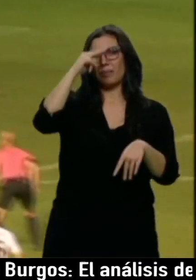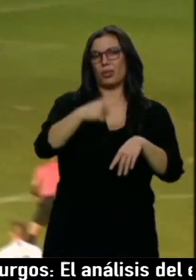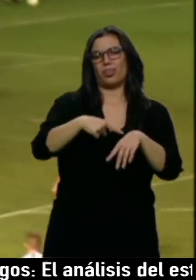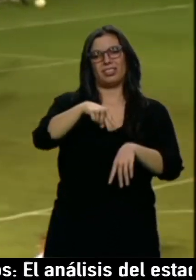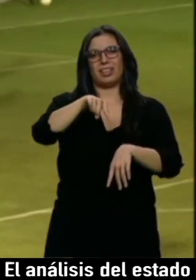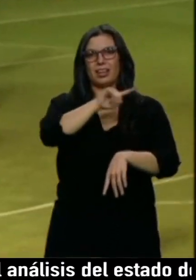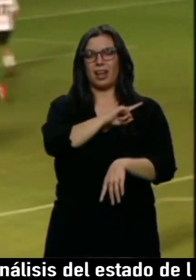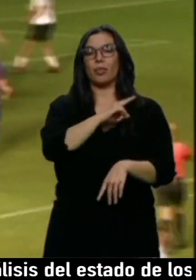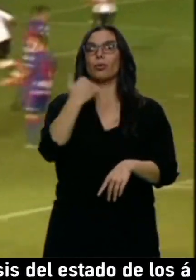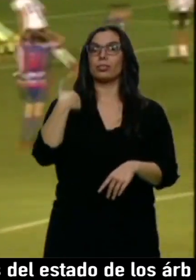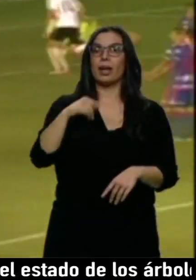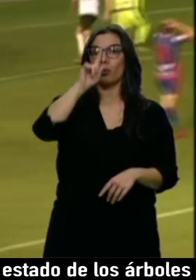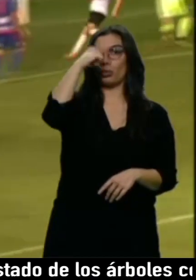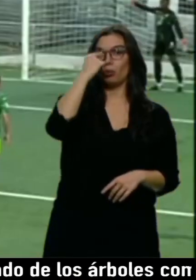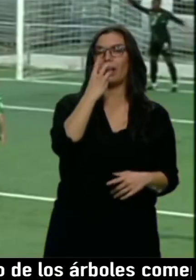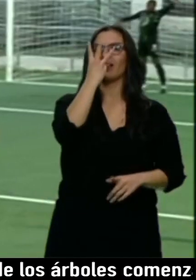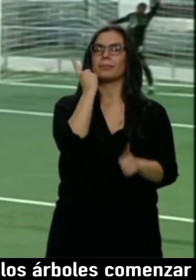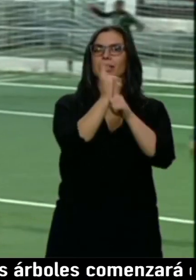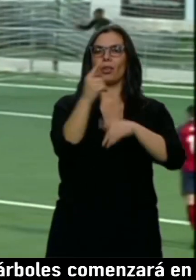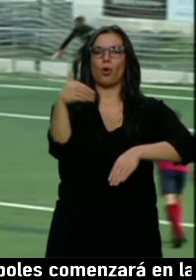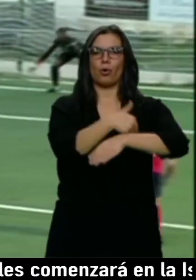partidos sin encajar.